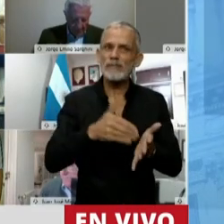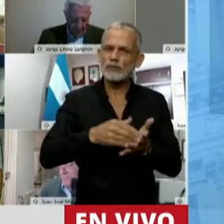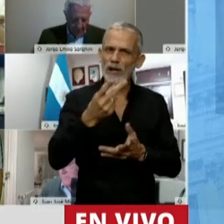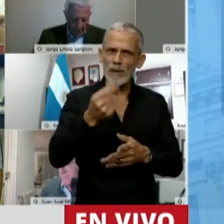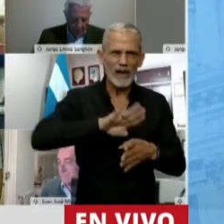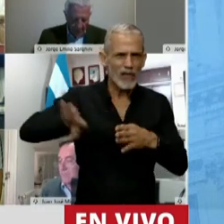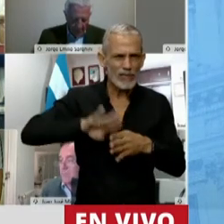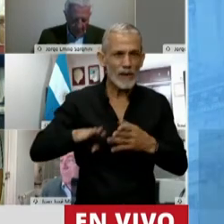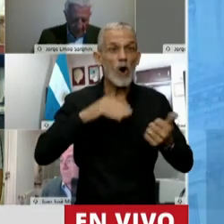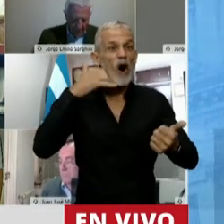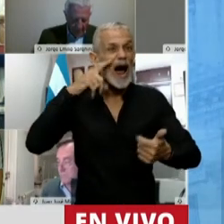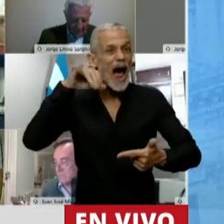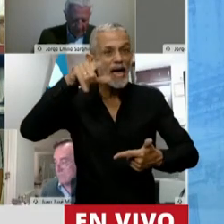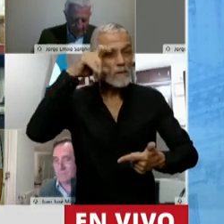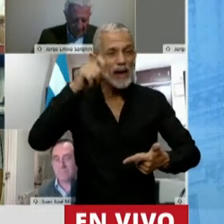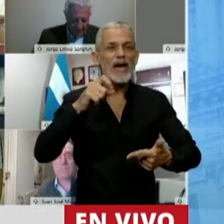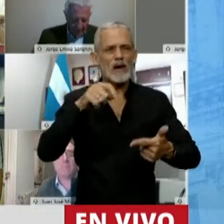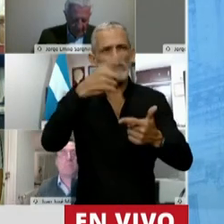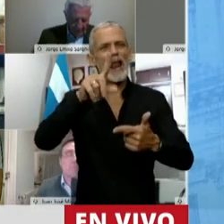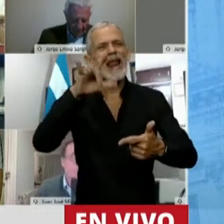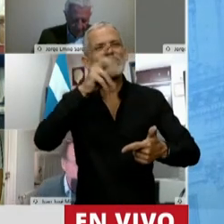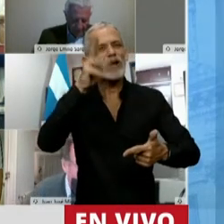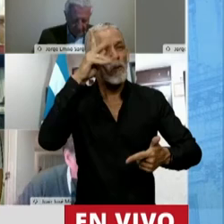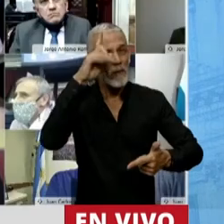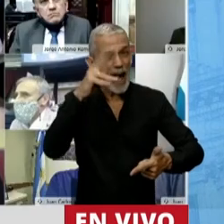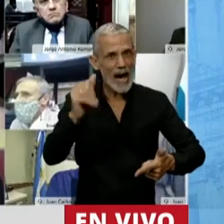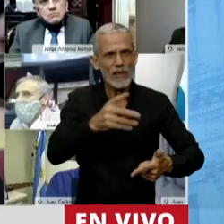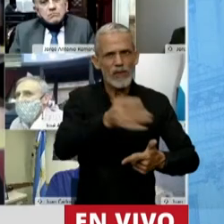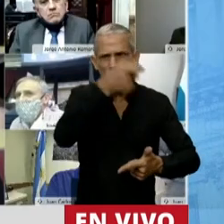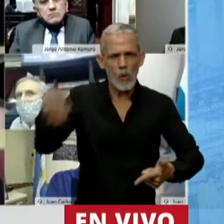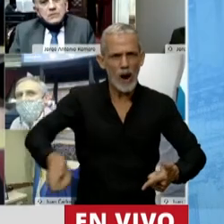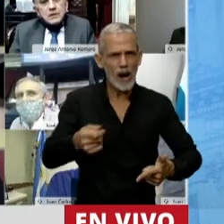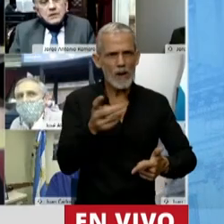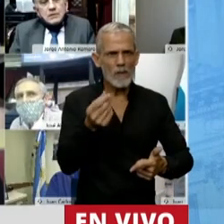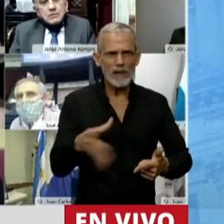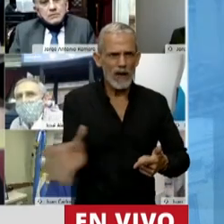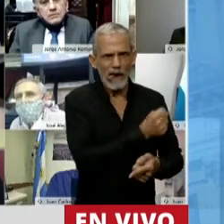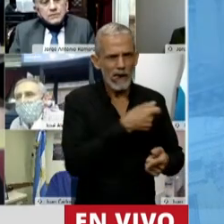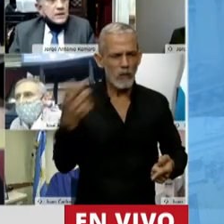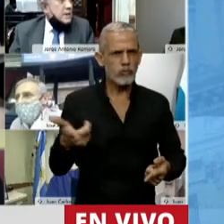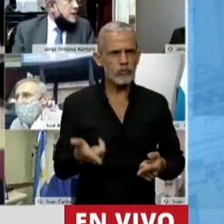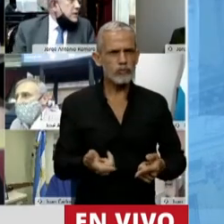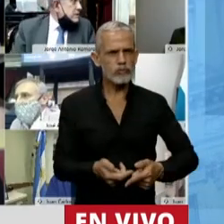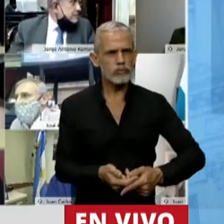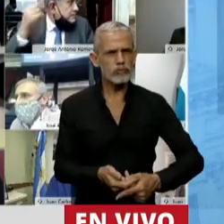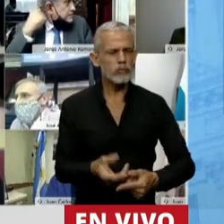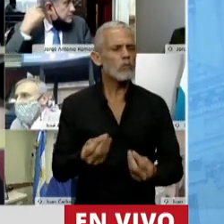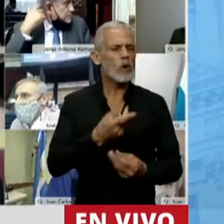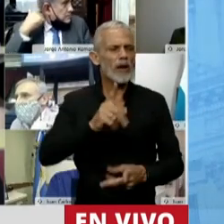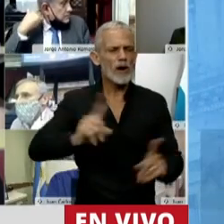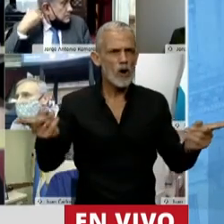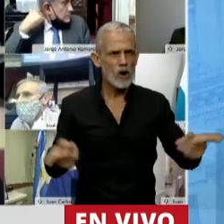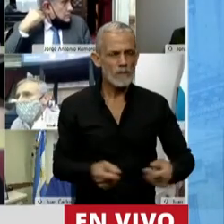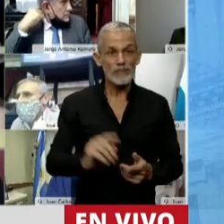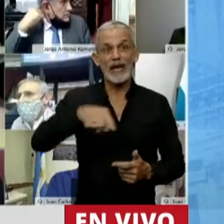por qué no le pedimos a Jaime y a Lázaro Báez que devuelvan al Estado lo que no les corresponde y se lo apropiaran injustamente?